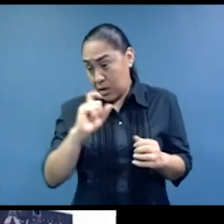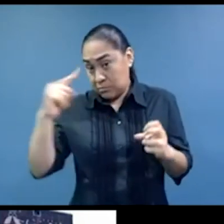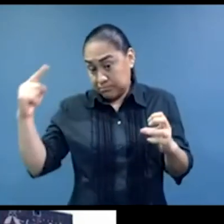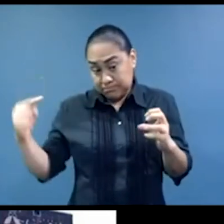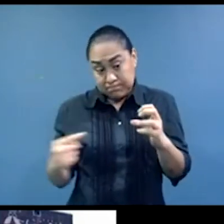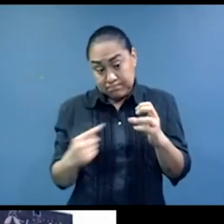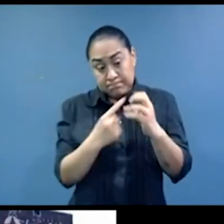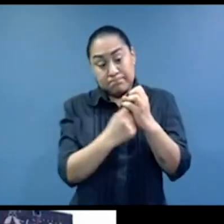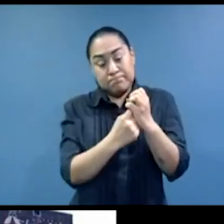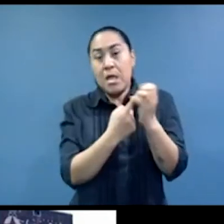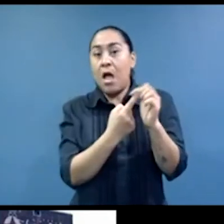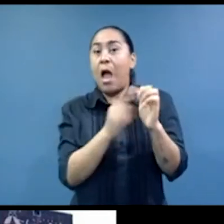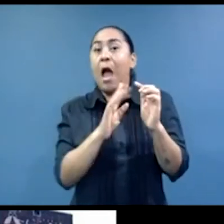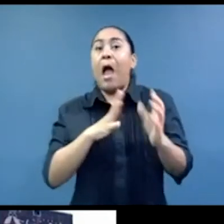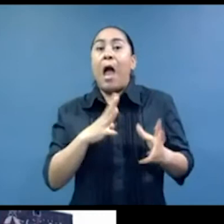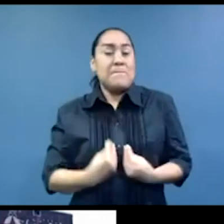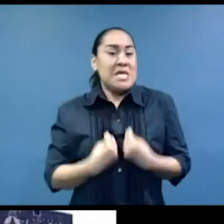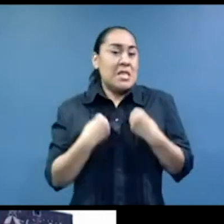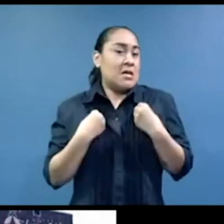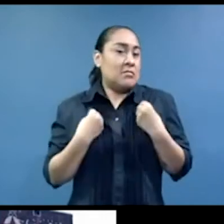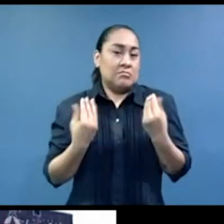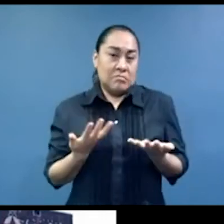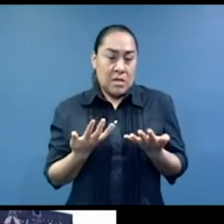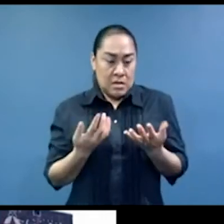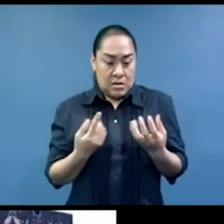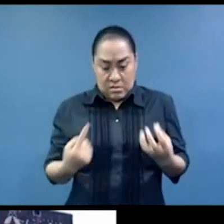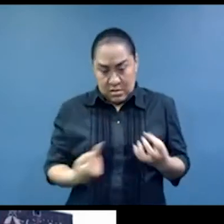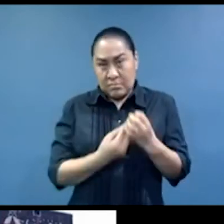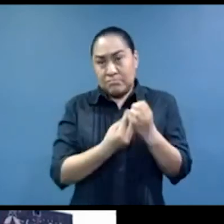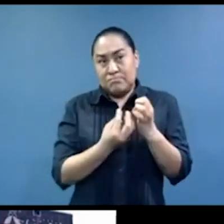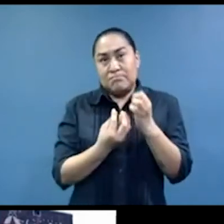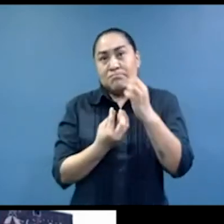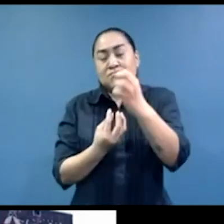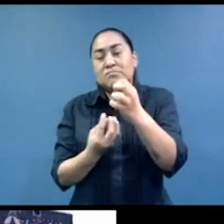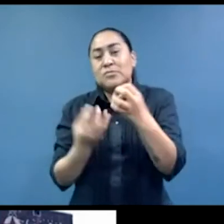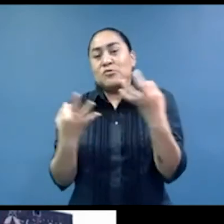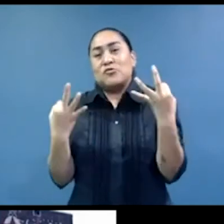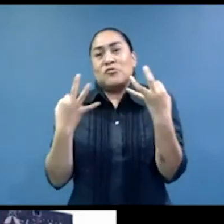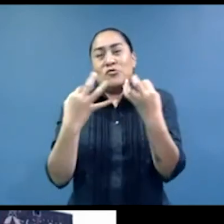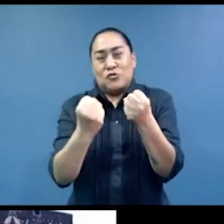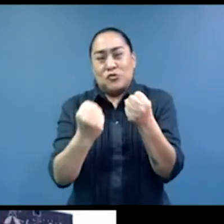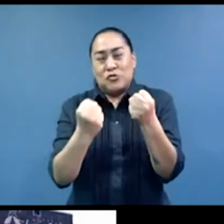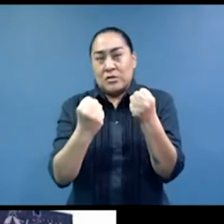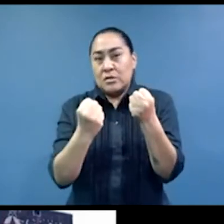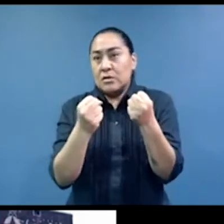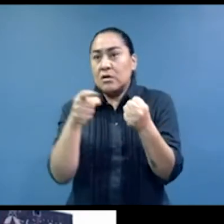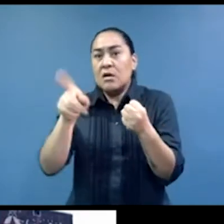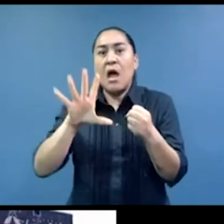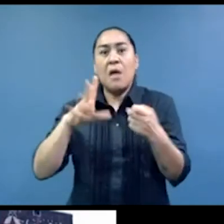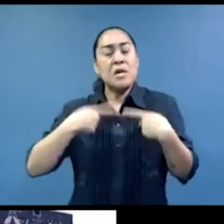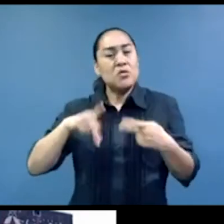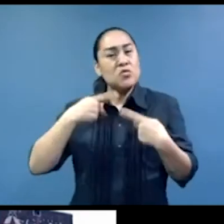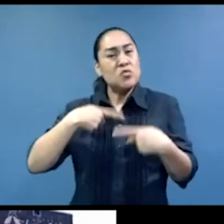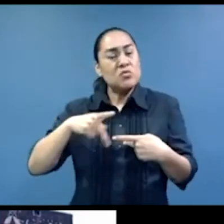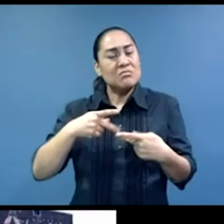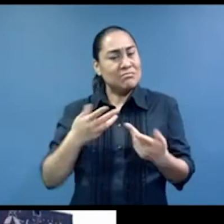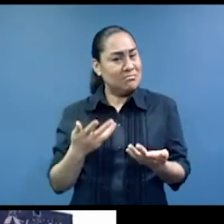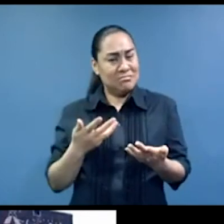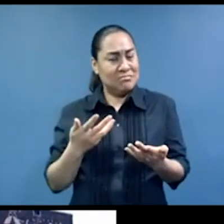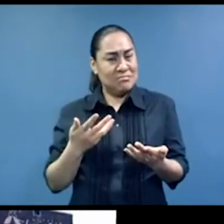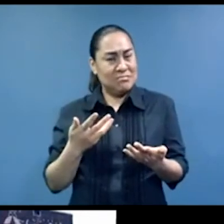fecundación, ¿no? Entonces, y que lo que se está congelando son personas. Entonces, además de que establece eso,